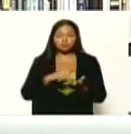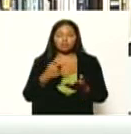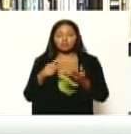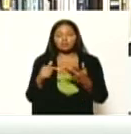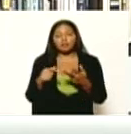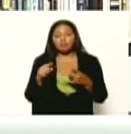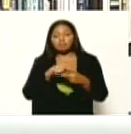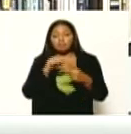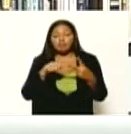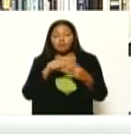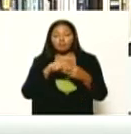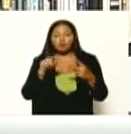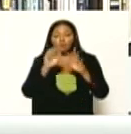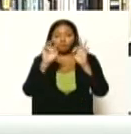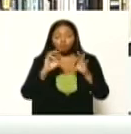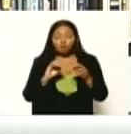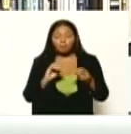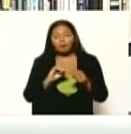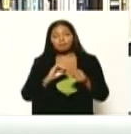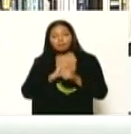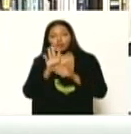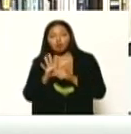variante, las dos variantes brasileras,